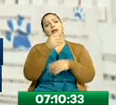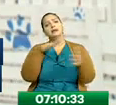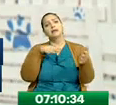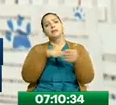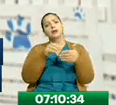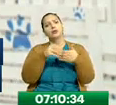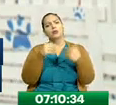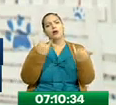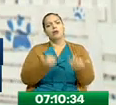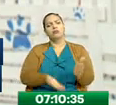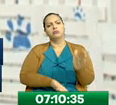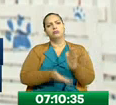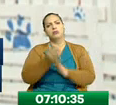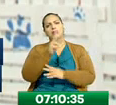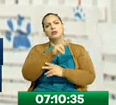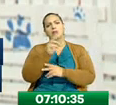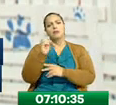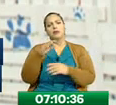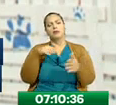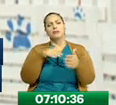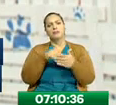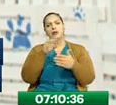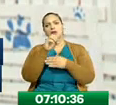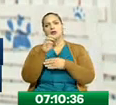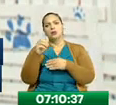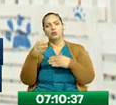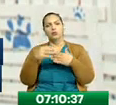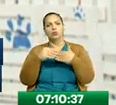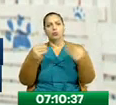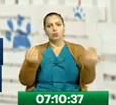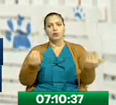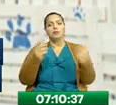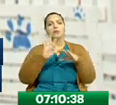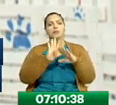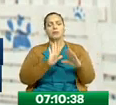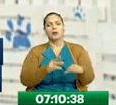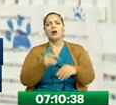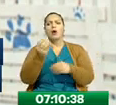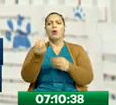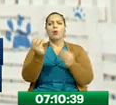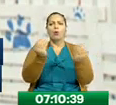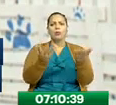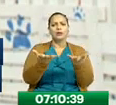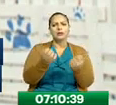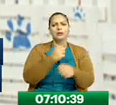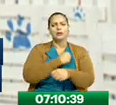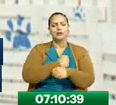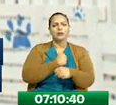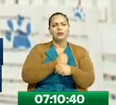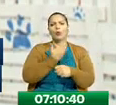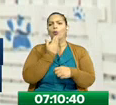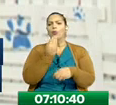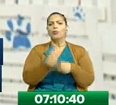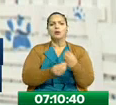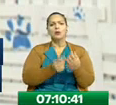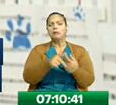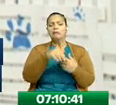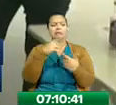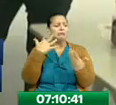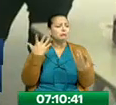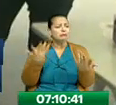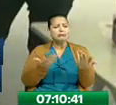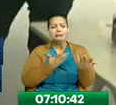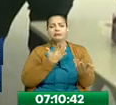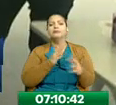de garantizar, se acompaña con el Fondo Nacional de Garantías de la Corporación Financiera Nacional, hasta los $8,000.